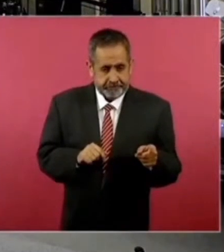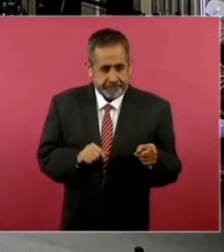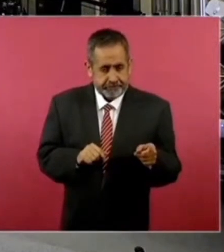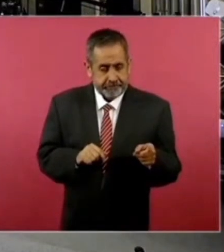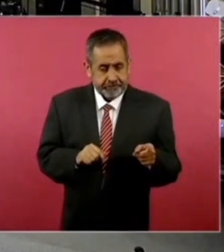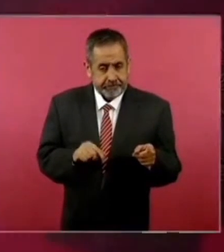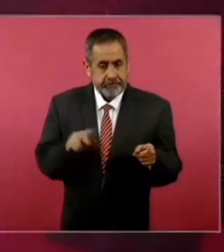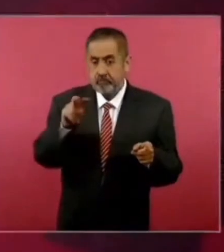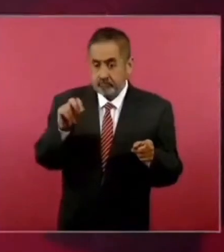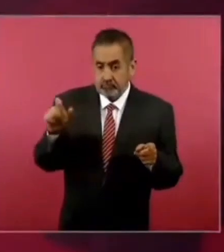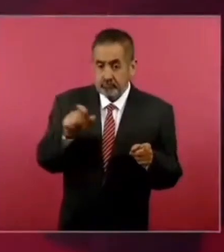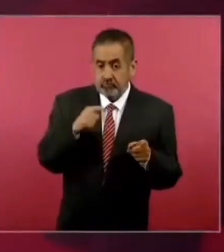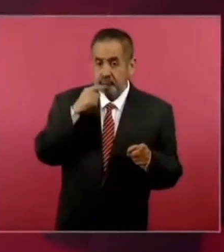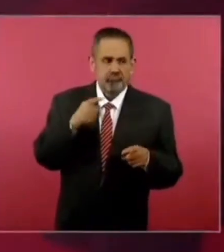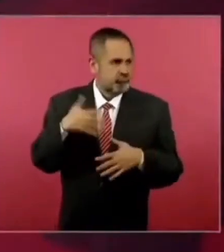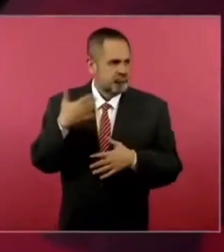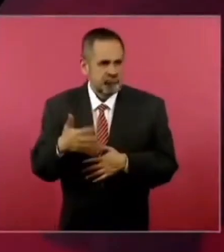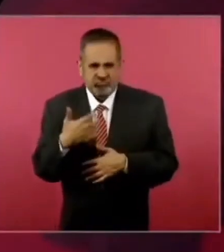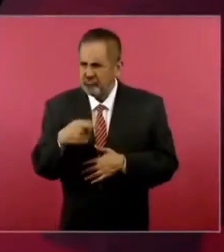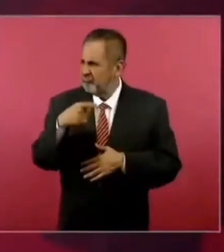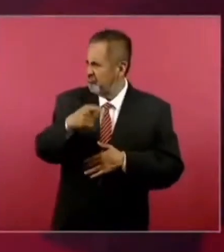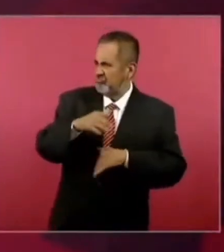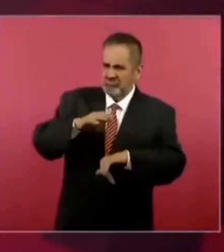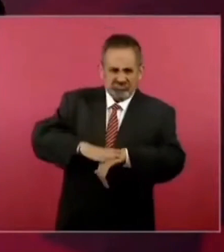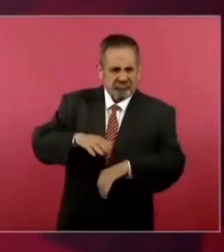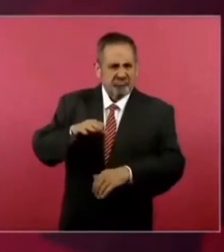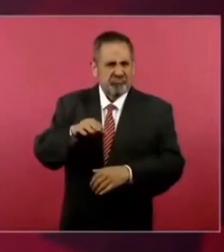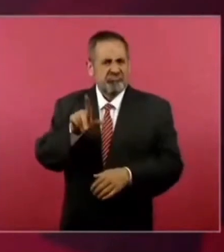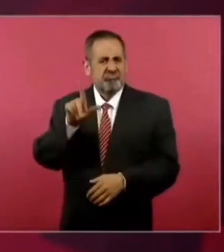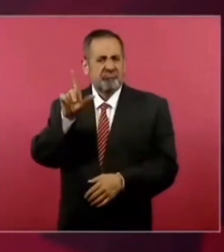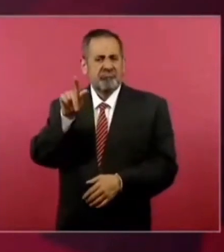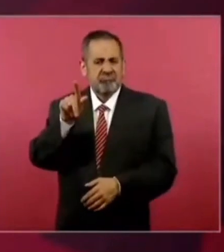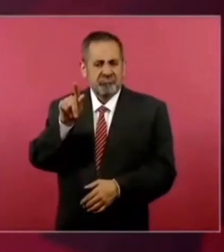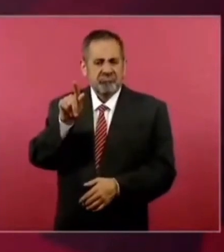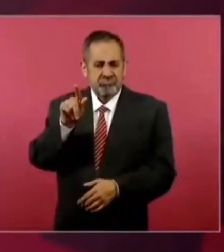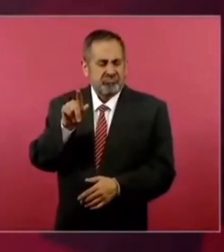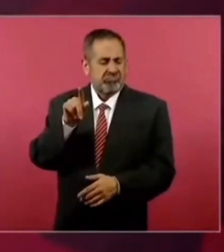llegaban a darle hasta 70.